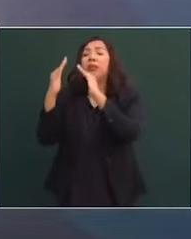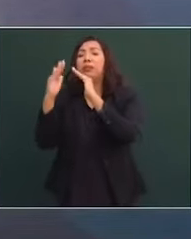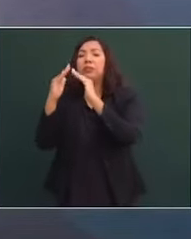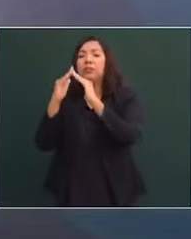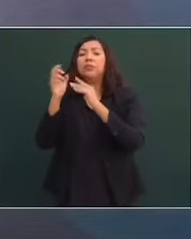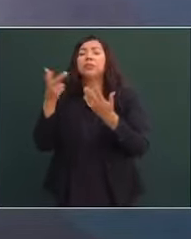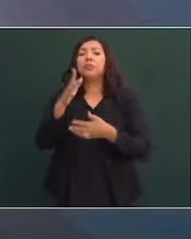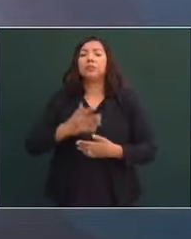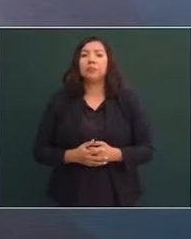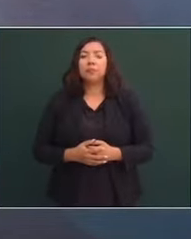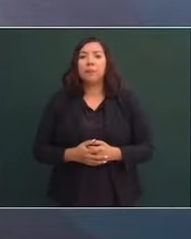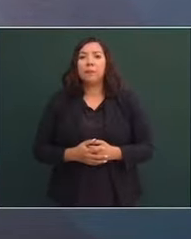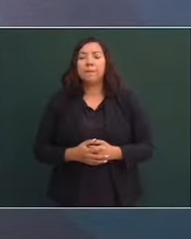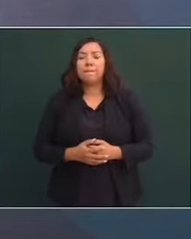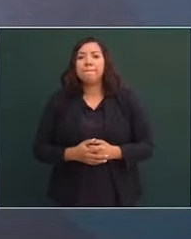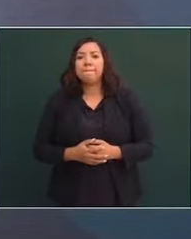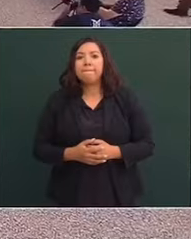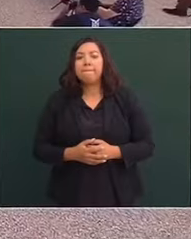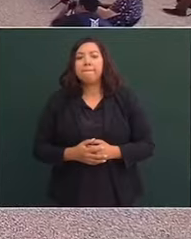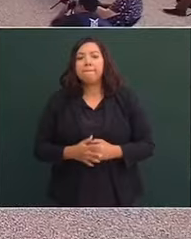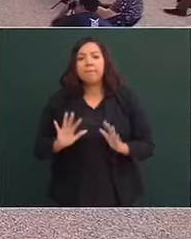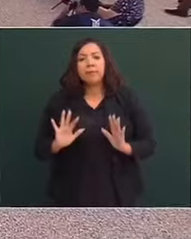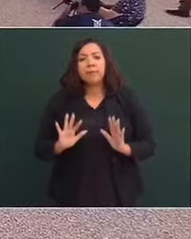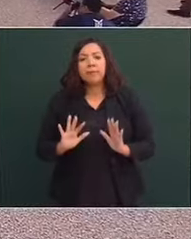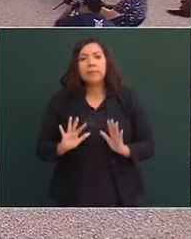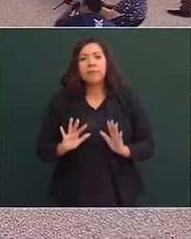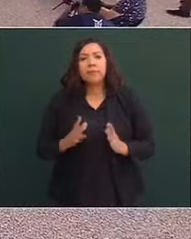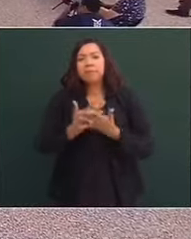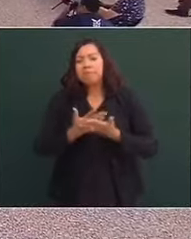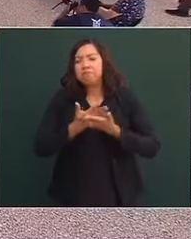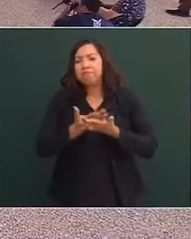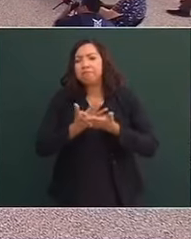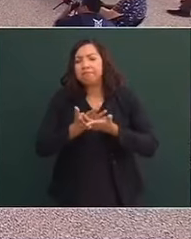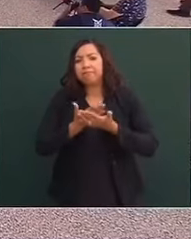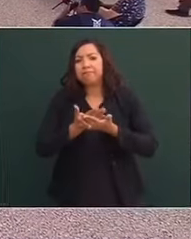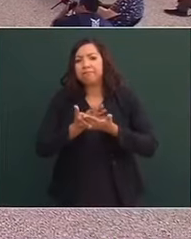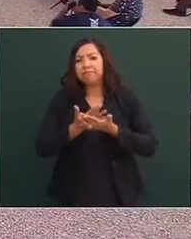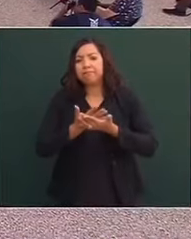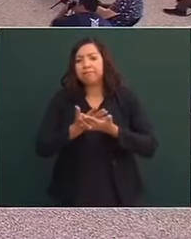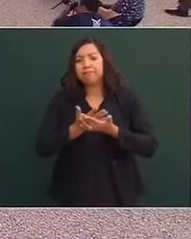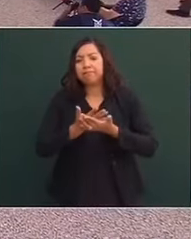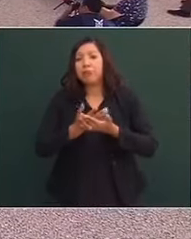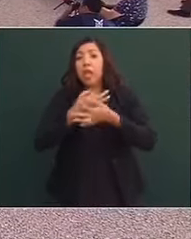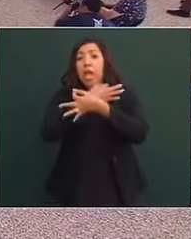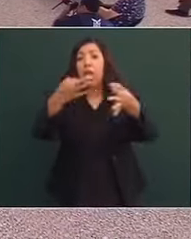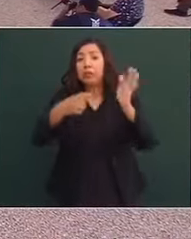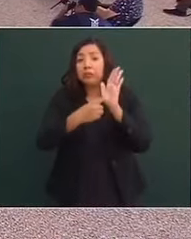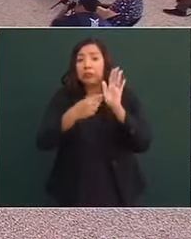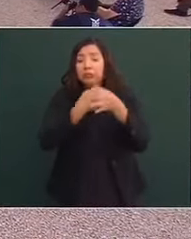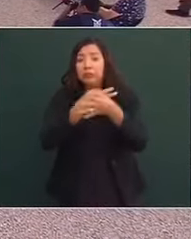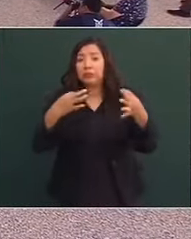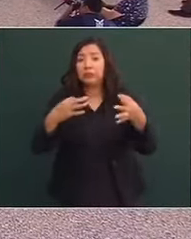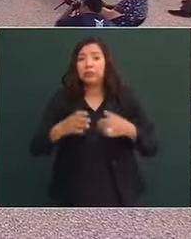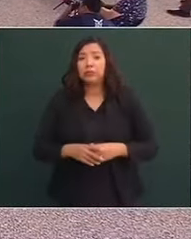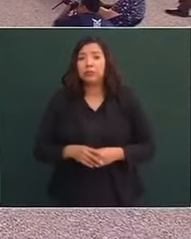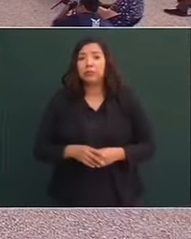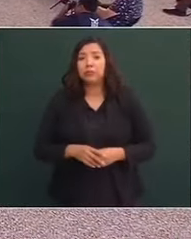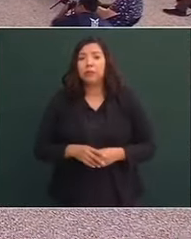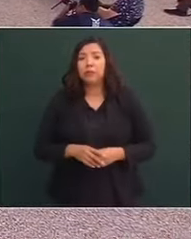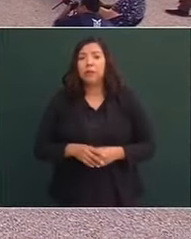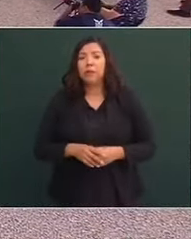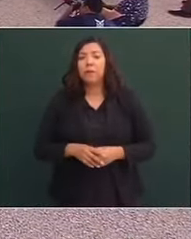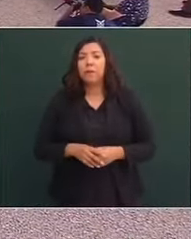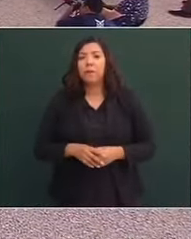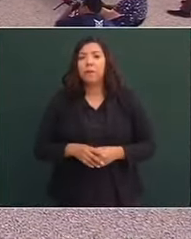vamos a esperar No sé si ya se manifestó Sí este comunicado 40%